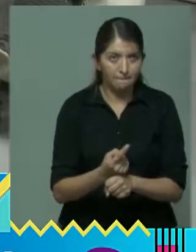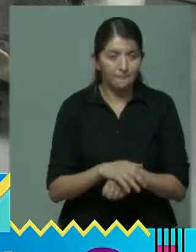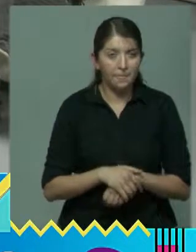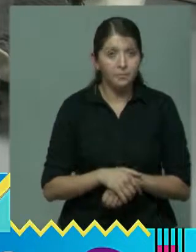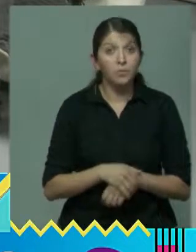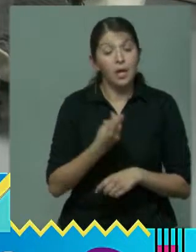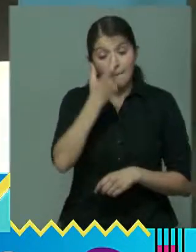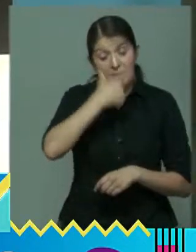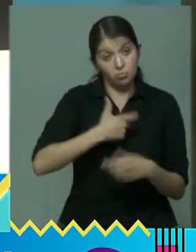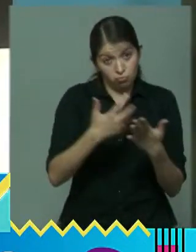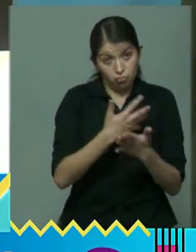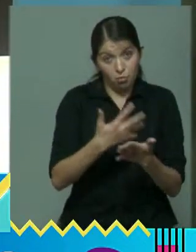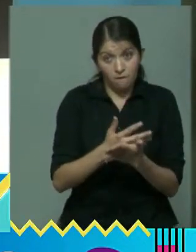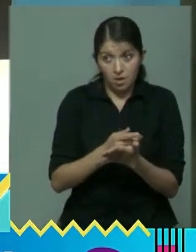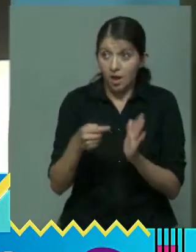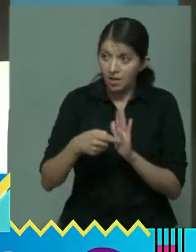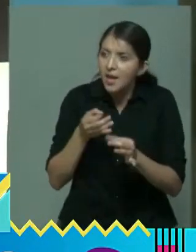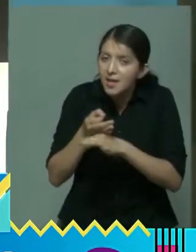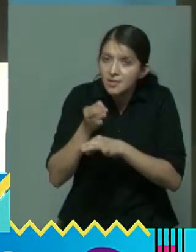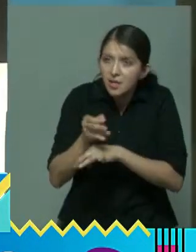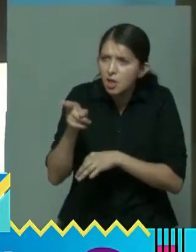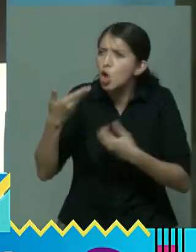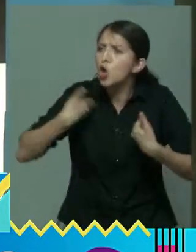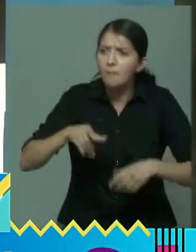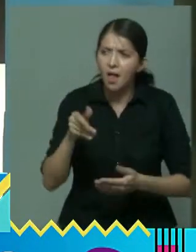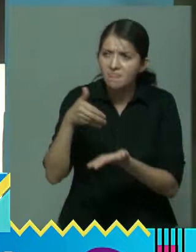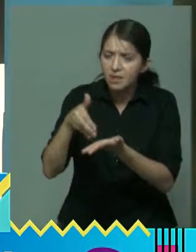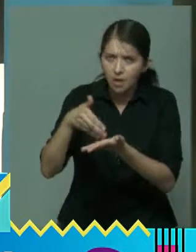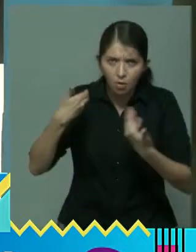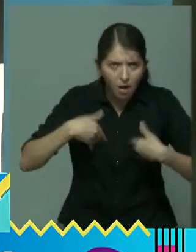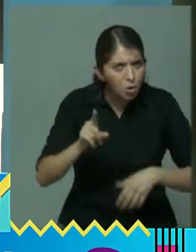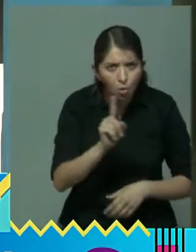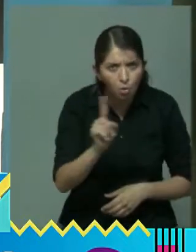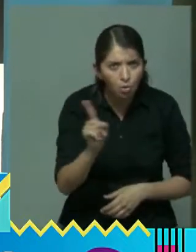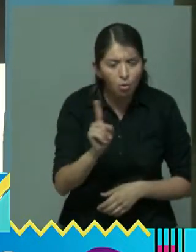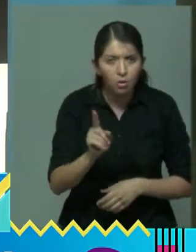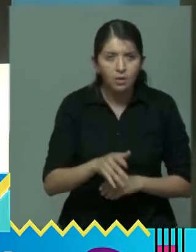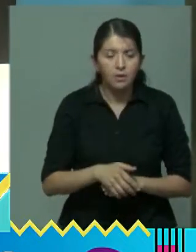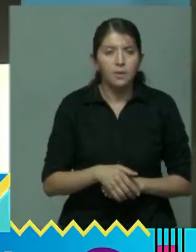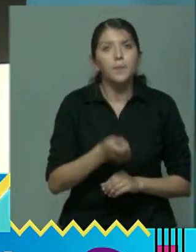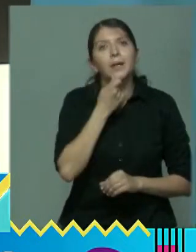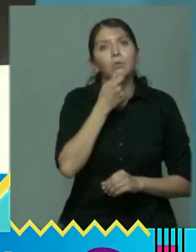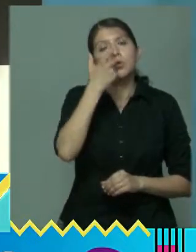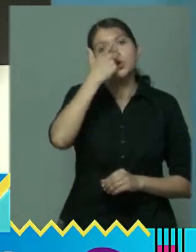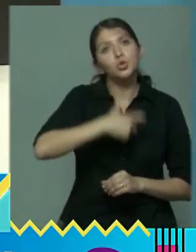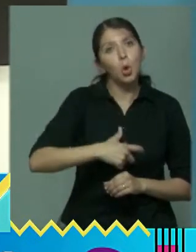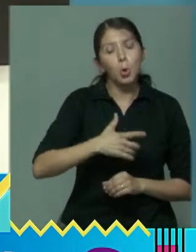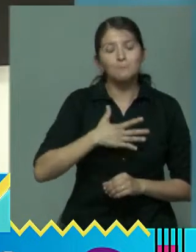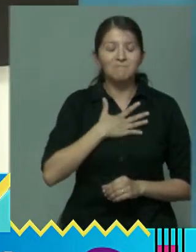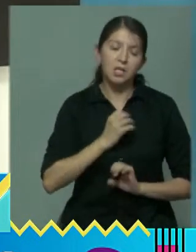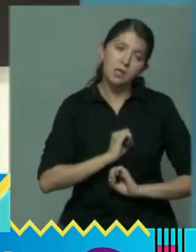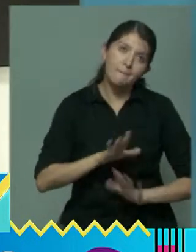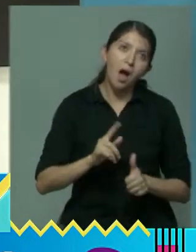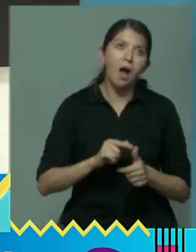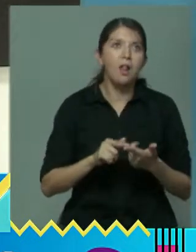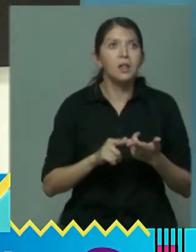normal eso, ¿no? Porque también hablábamos, bueno, cómo uno ya empieza a naturalizar el ser discriminado, Claro. el que yo no pertenezco a este lugar, me han hecho saber que